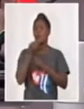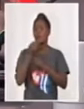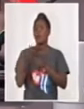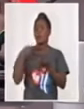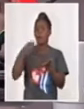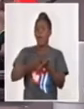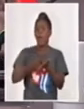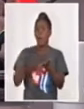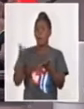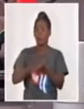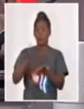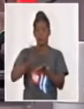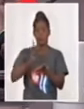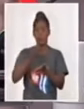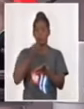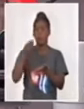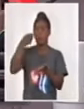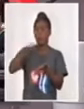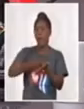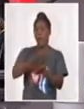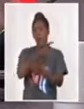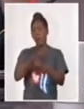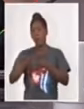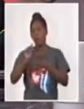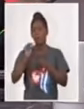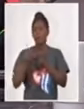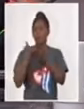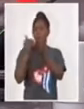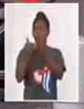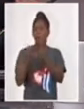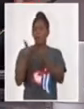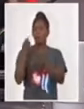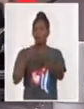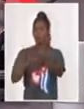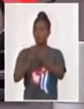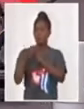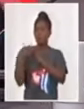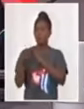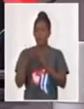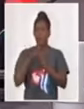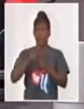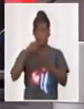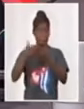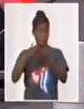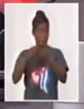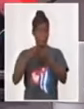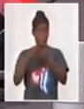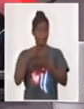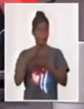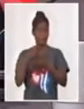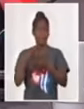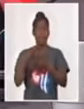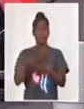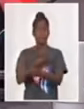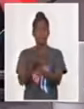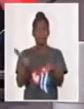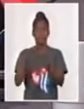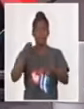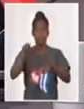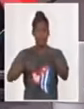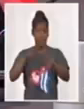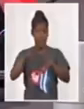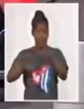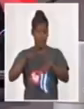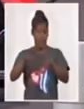con las bicicletas en Villaclara. Publicábamos las noticias, pero después eso se ha ampliado. ¿Ha habido, han aparecido nuevas opciones? ¿Qué se ha